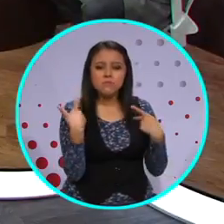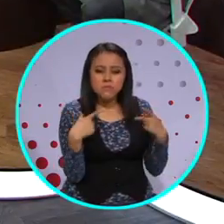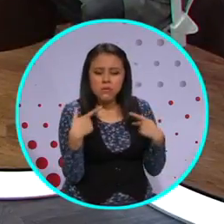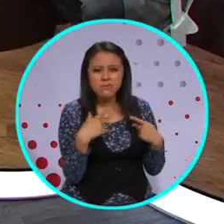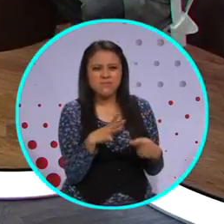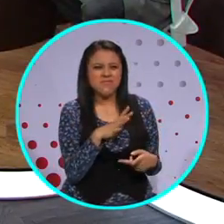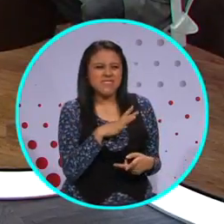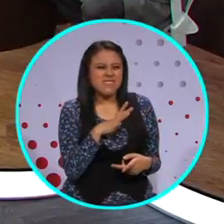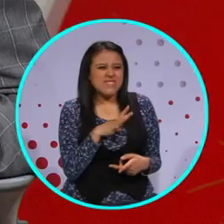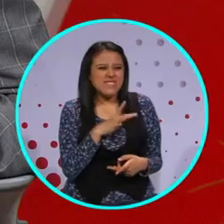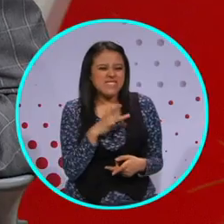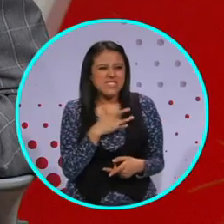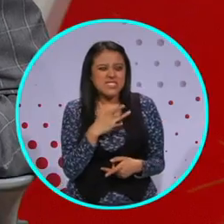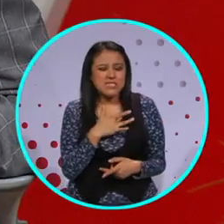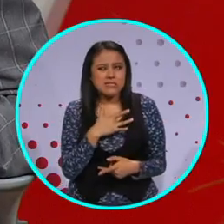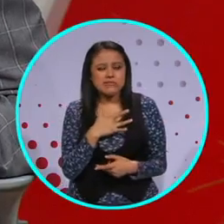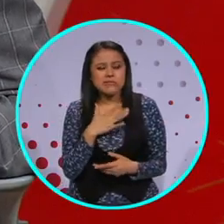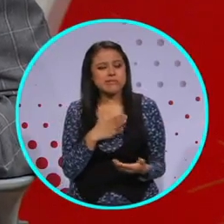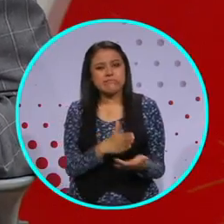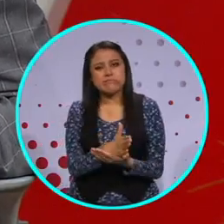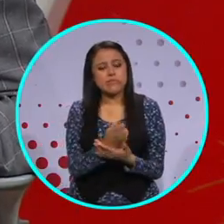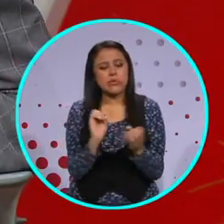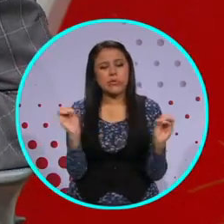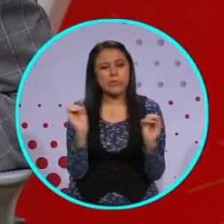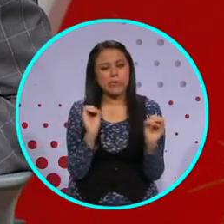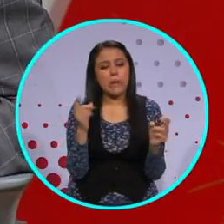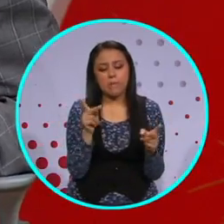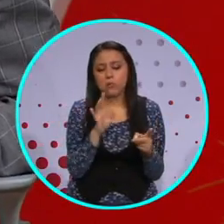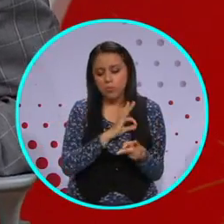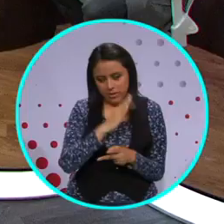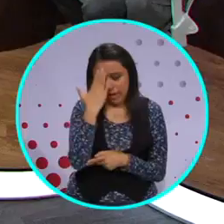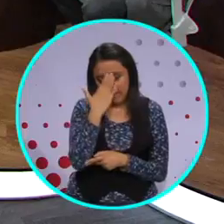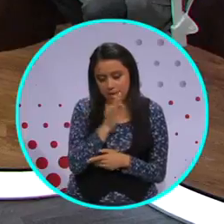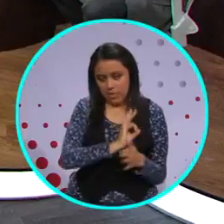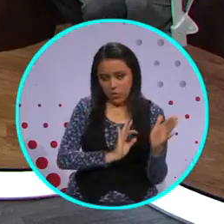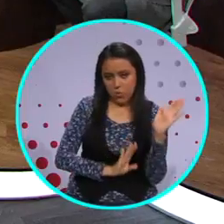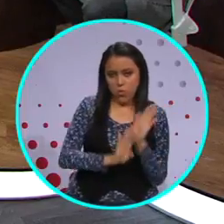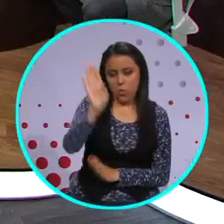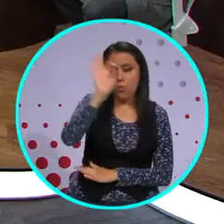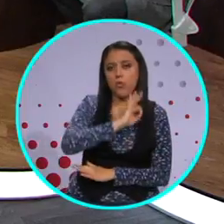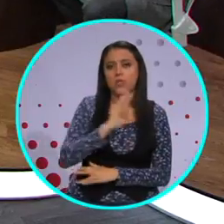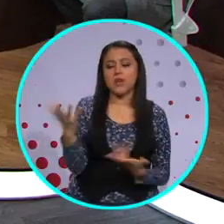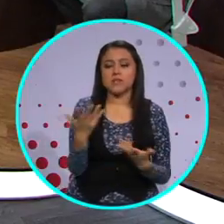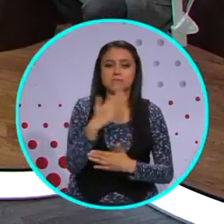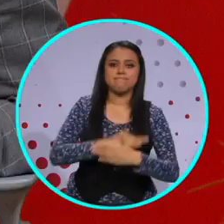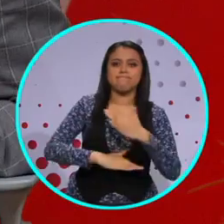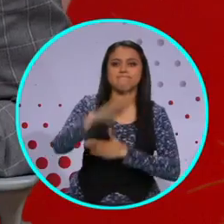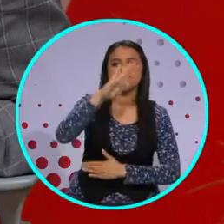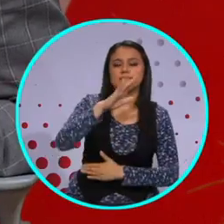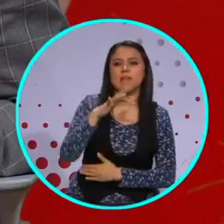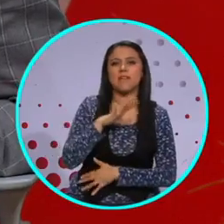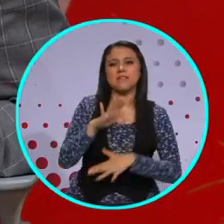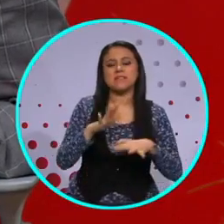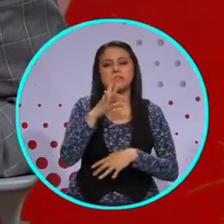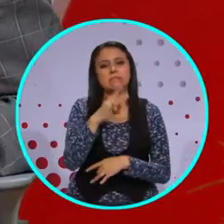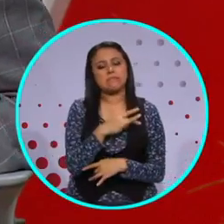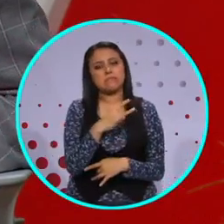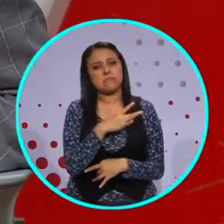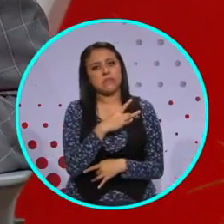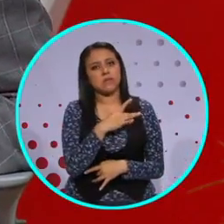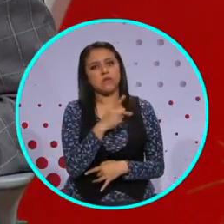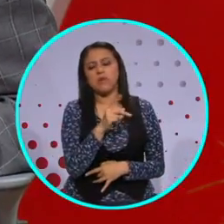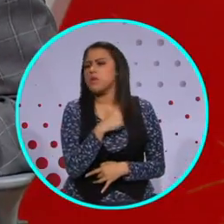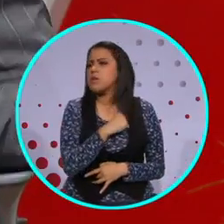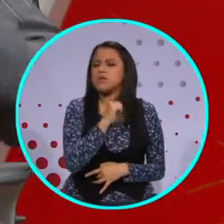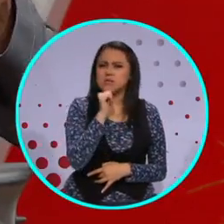siente sin esperanza pero capaces para salir adelante lo que se tenía miedo no sentía